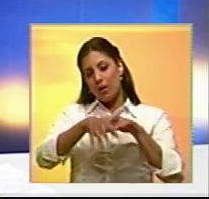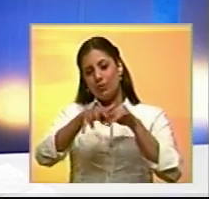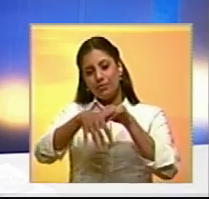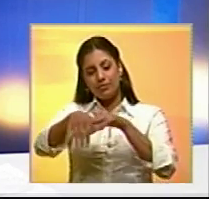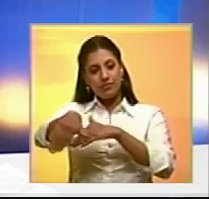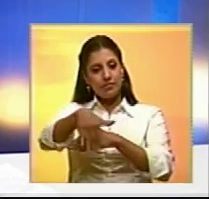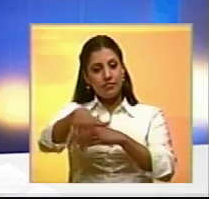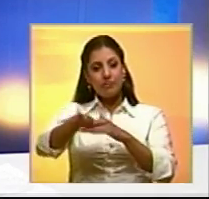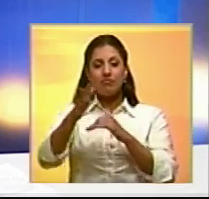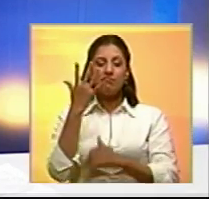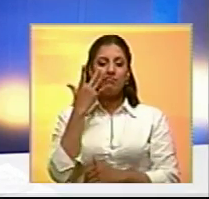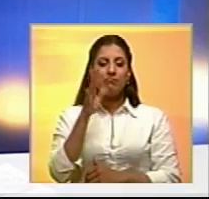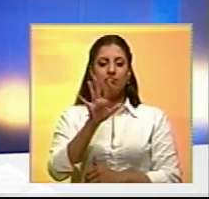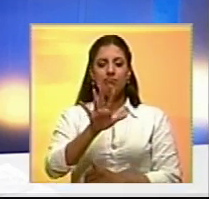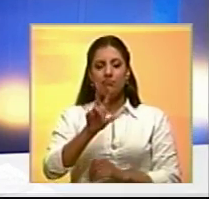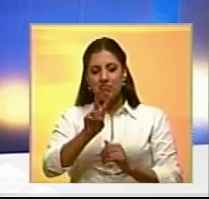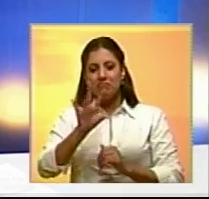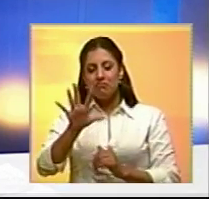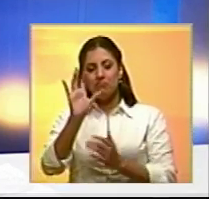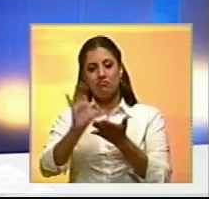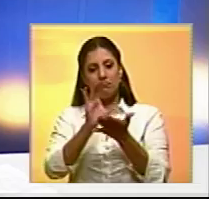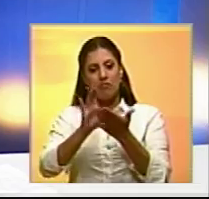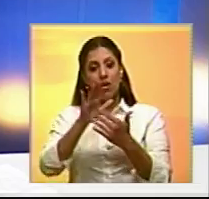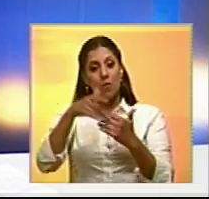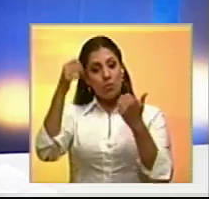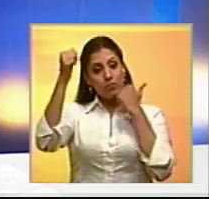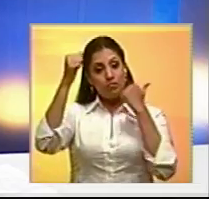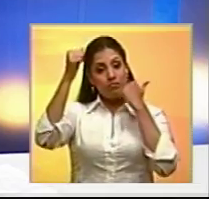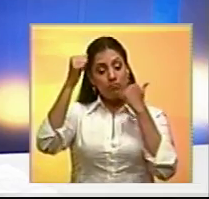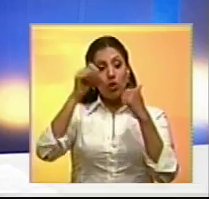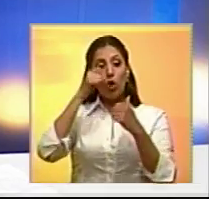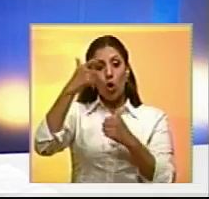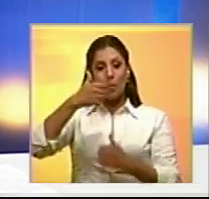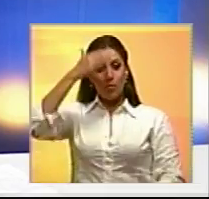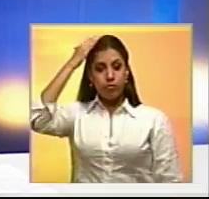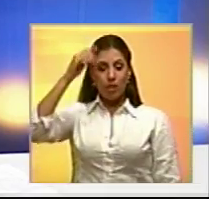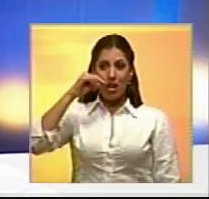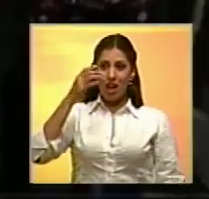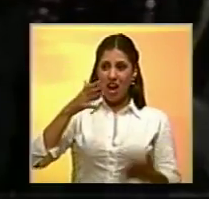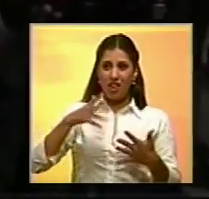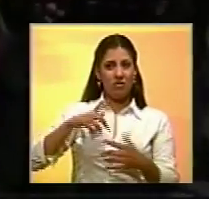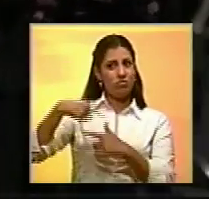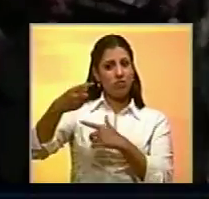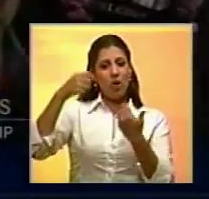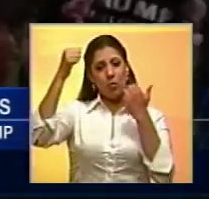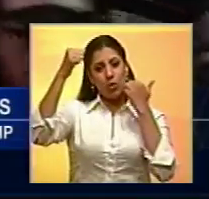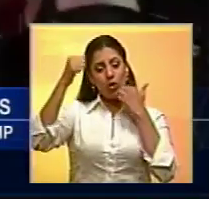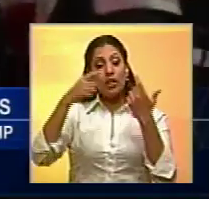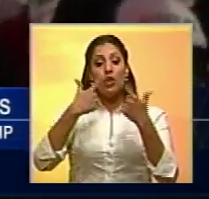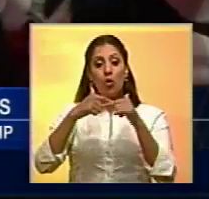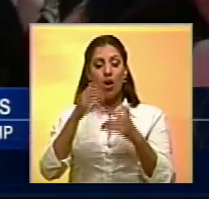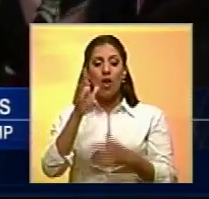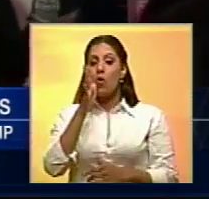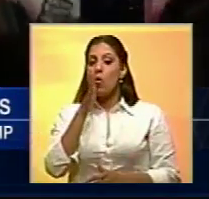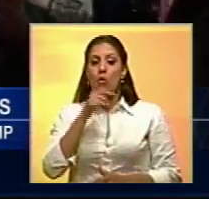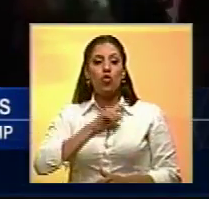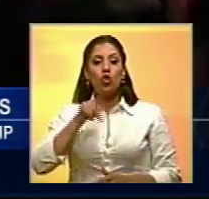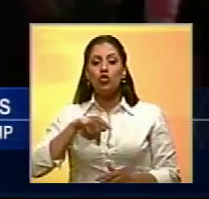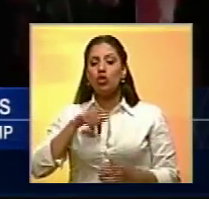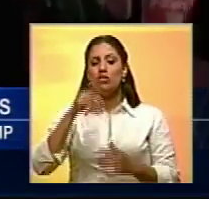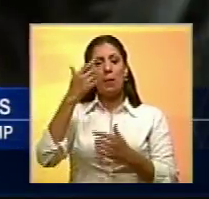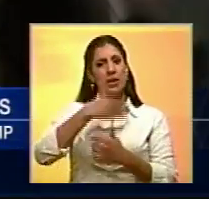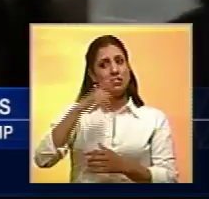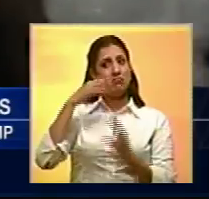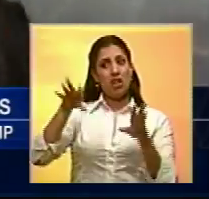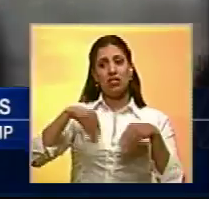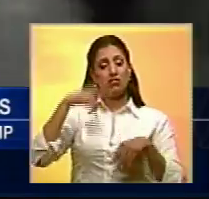las calles de al menos 25 ciudades en protesta por el reciente triunfo del republicano Donald Trump. Con consignas como "no es nuestro